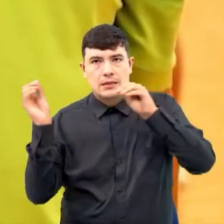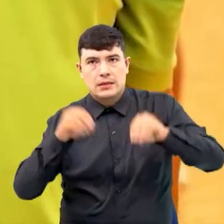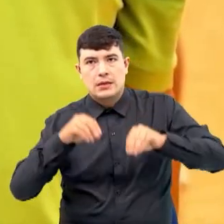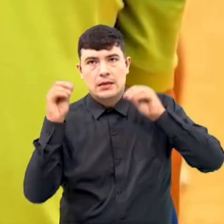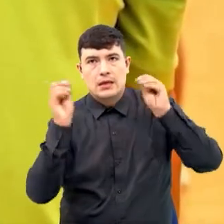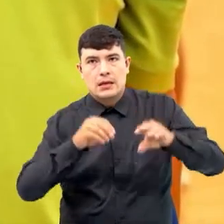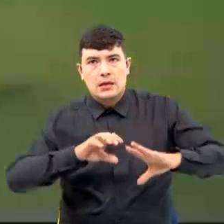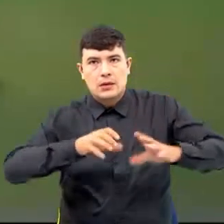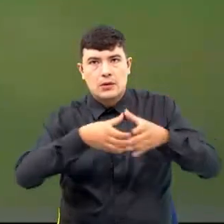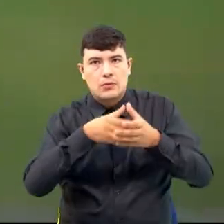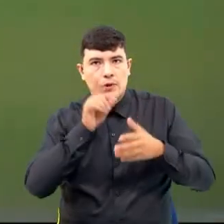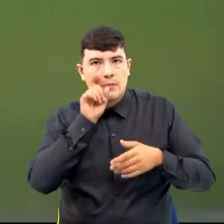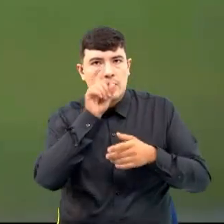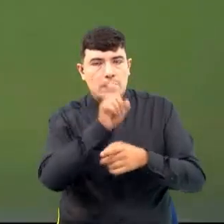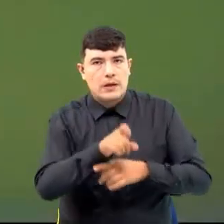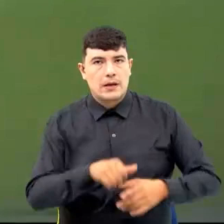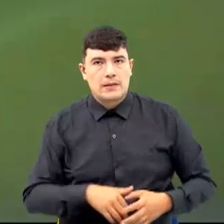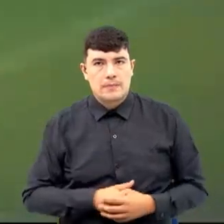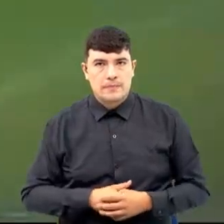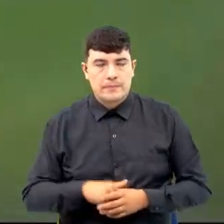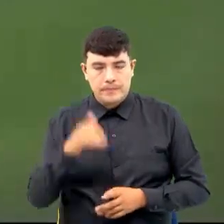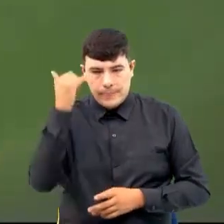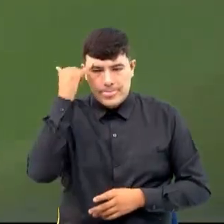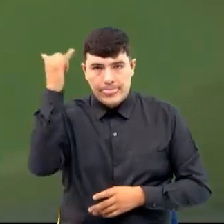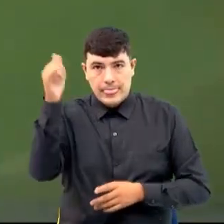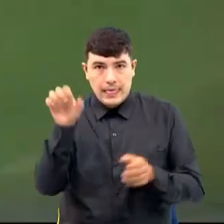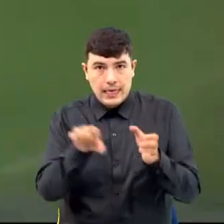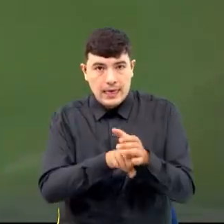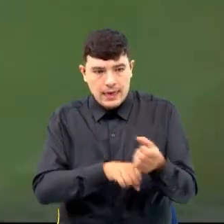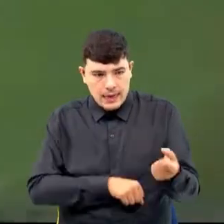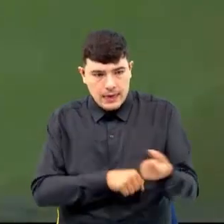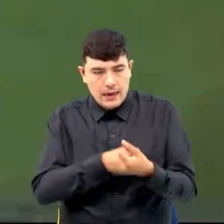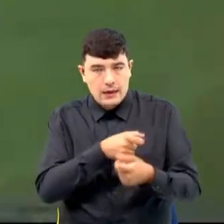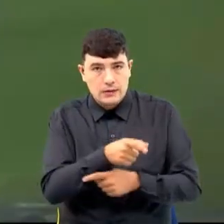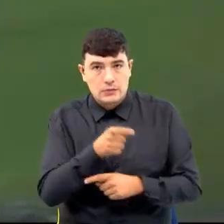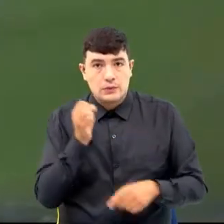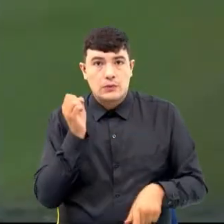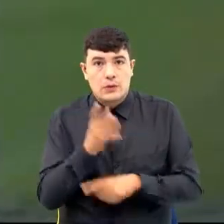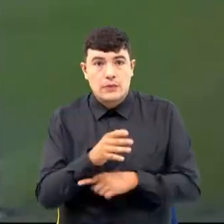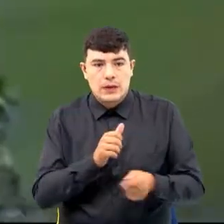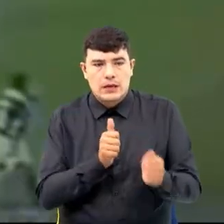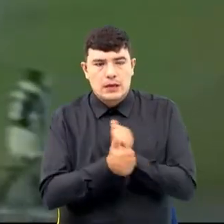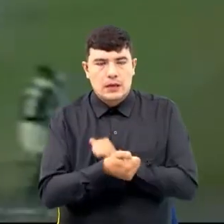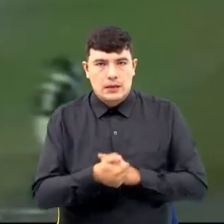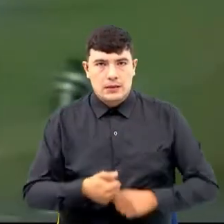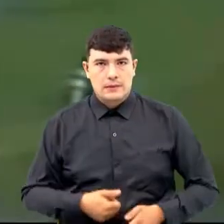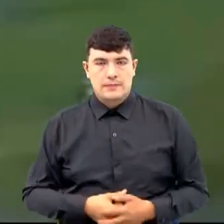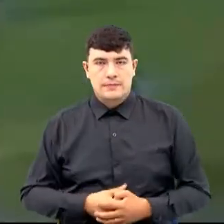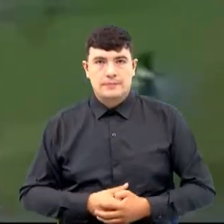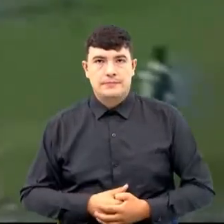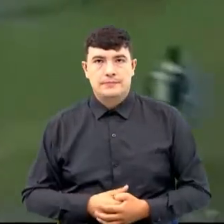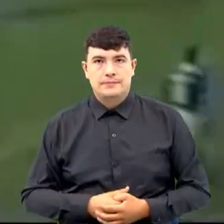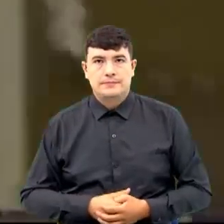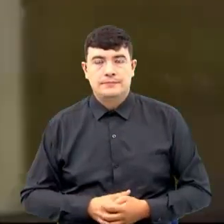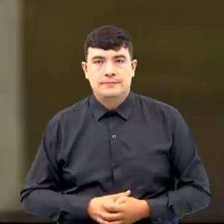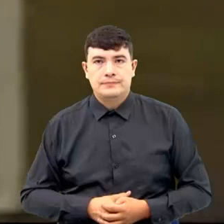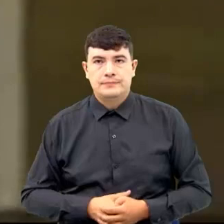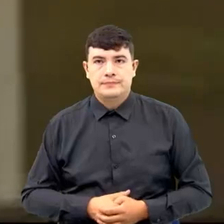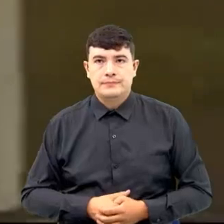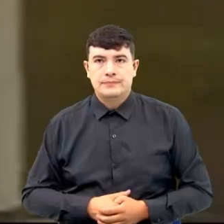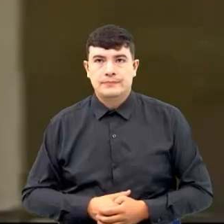Atlético Bucaramanga. Un ídolo del equipo que intentará cambiar la cara del club y clasificarlo a los cuadrangulares semifinales de la liga.